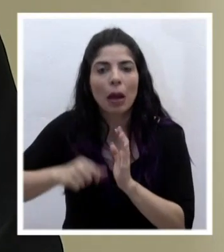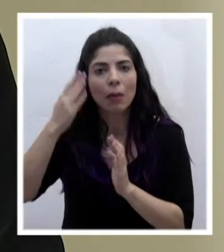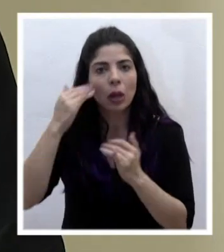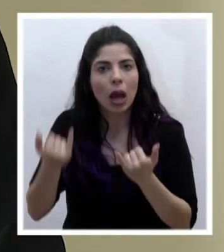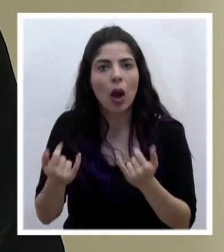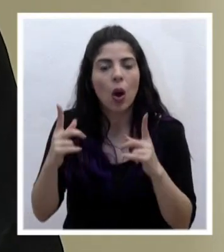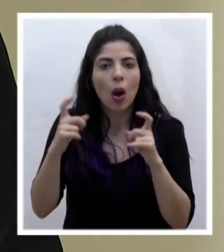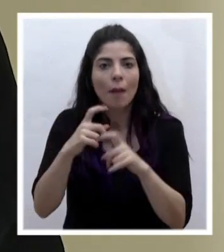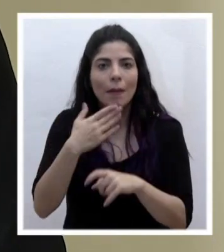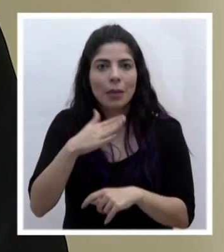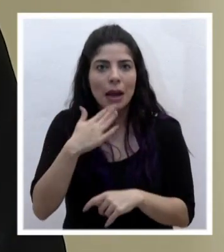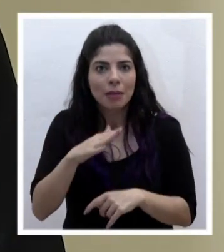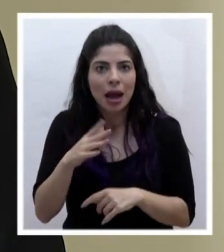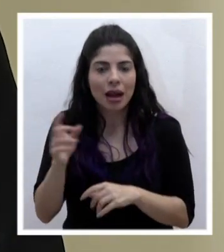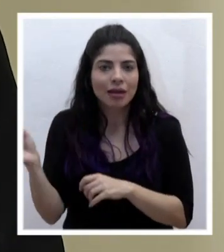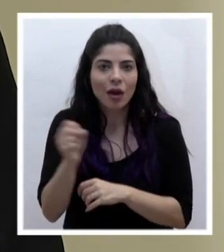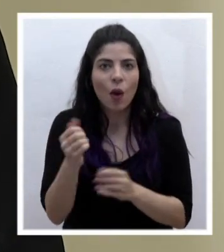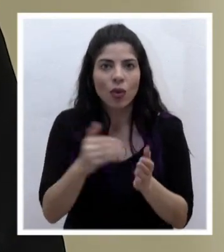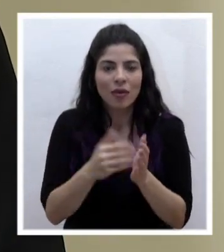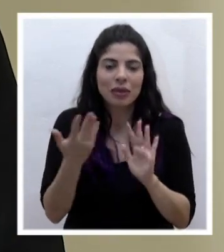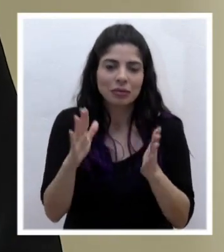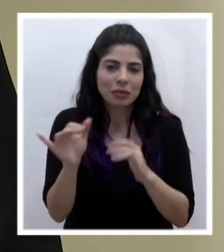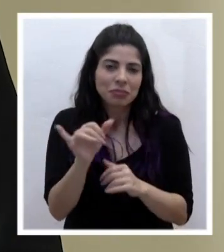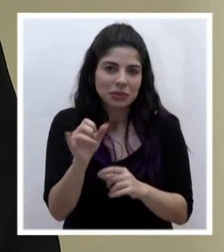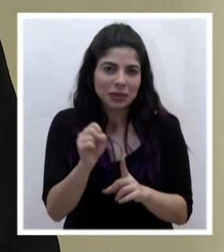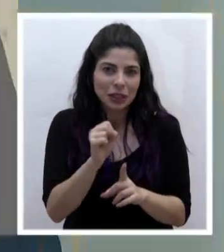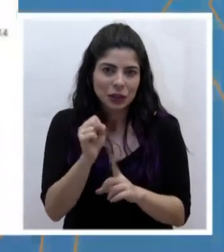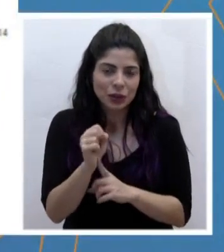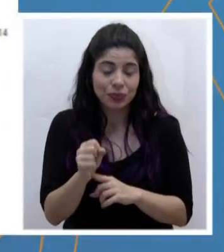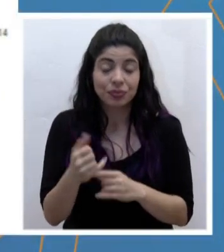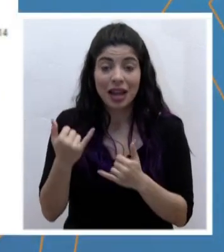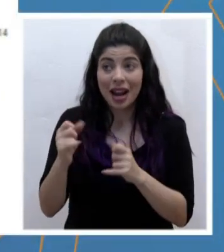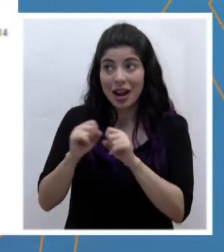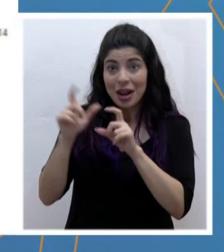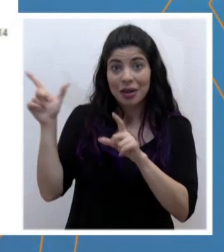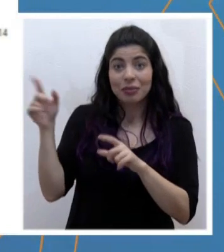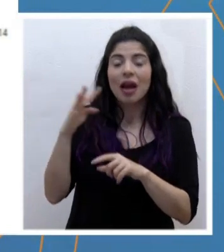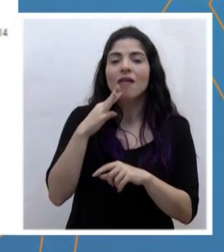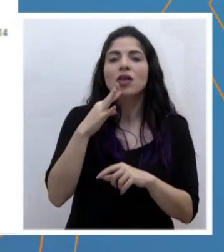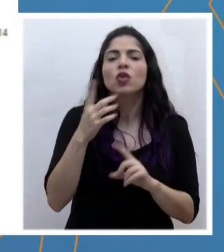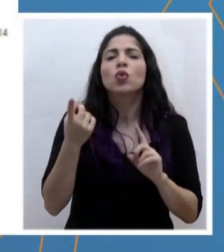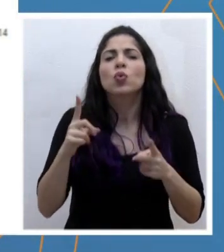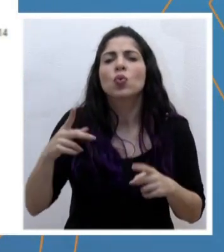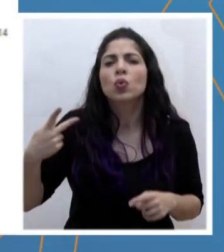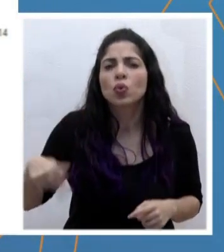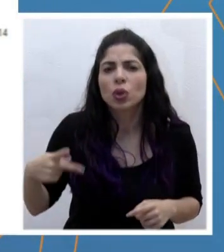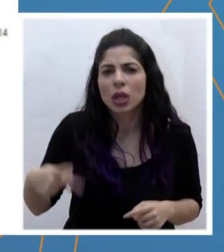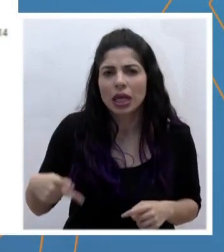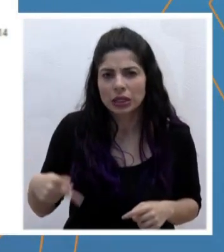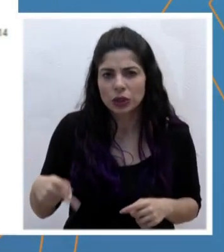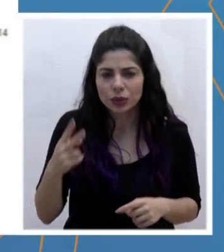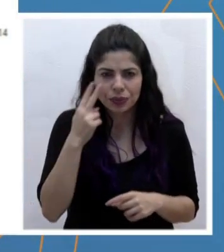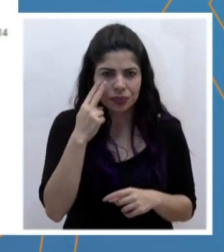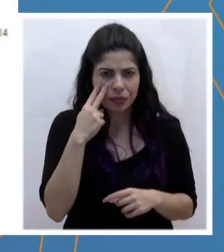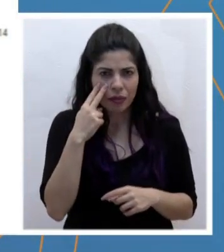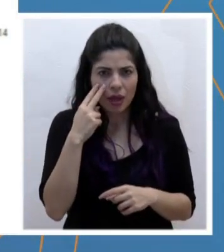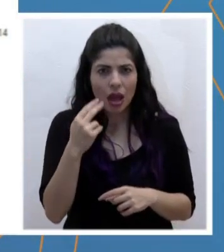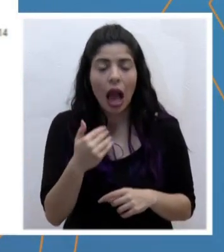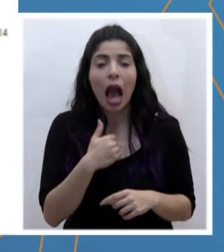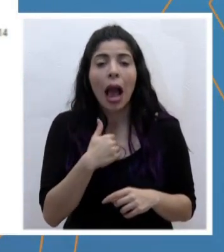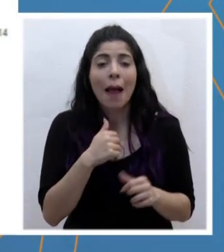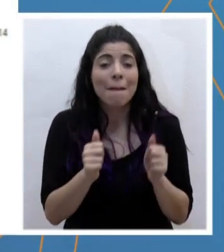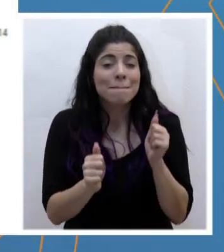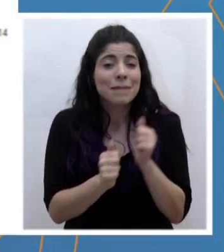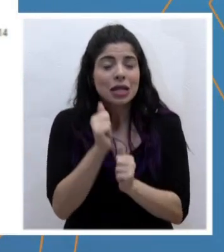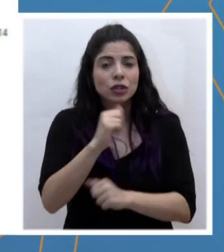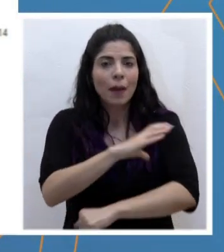complicación quirúrgica. También les quiero hablar en esta diapositiva que continúa acerca de los factores de riesgo. Hay un predominio